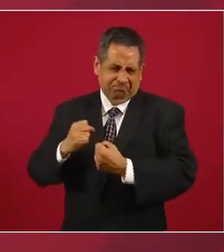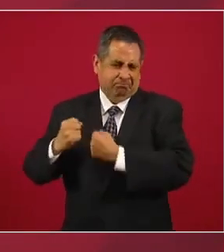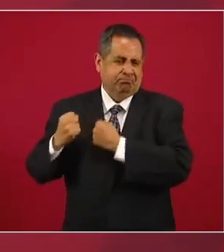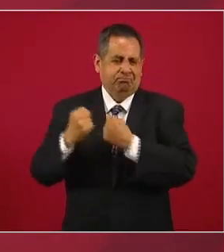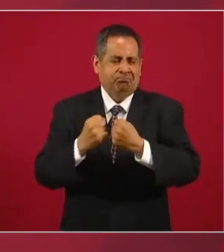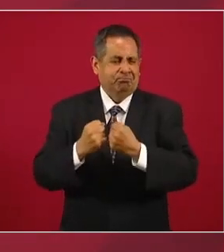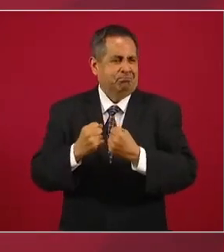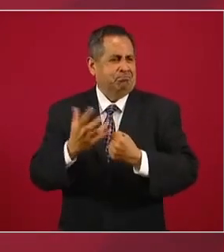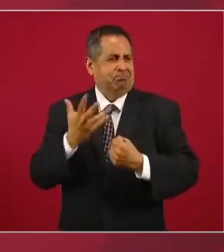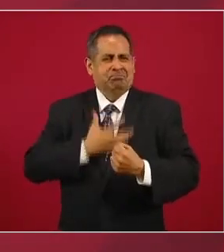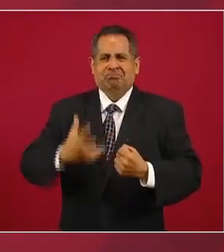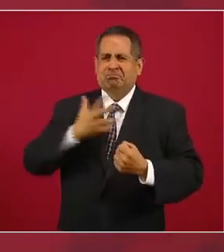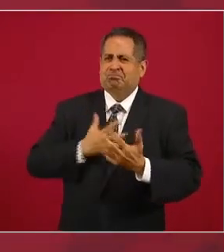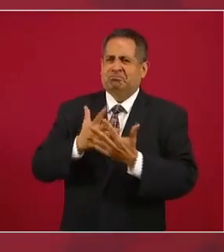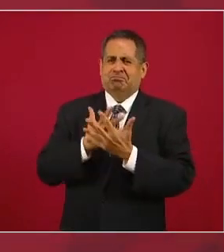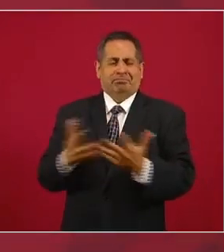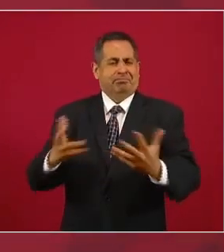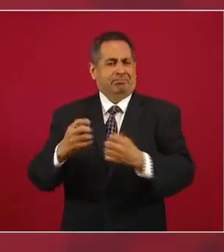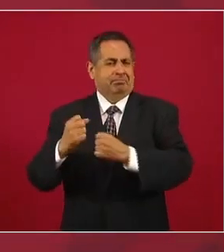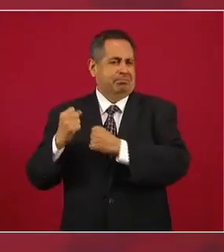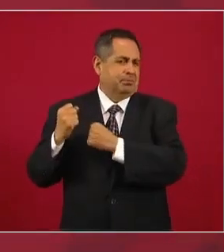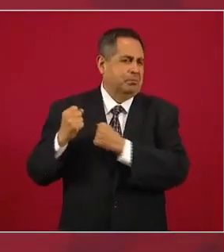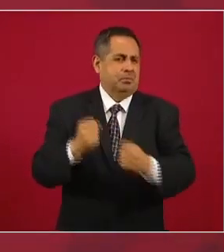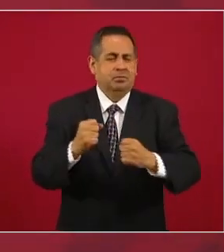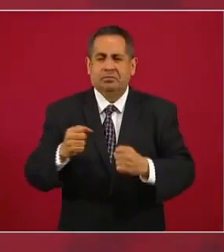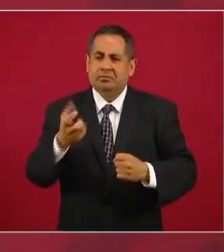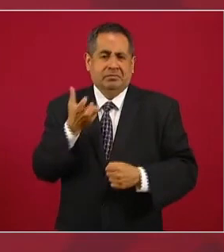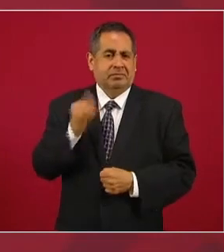la grandeza de nuestro pueblo.